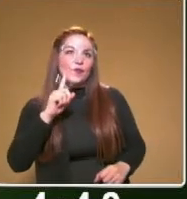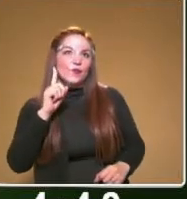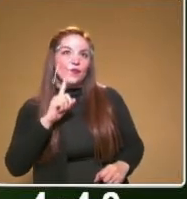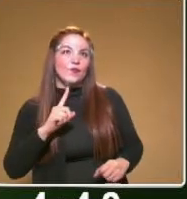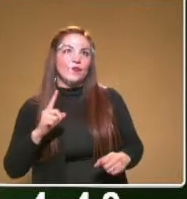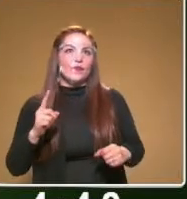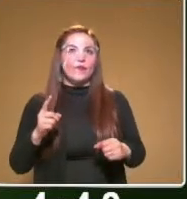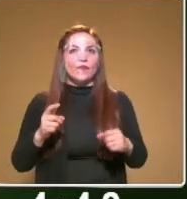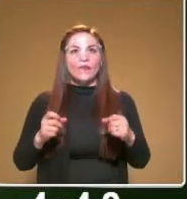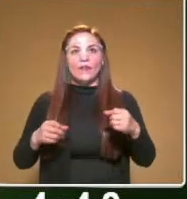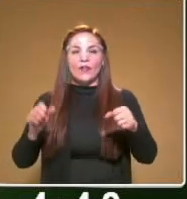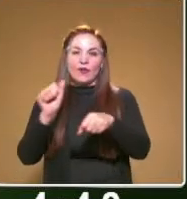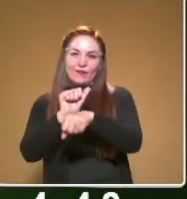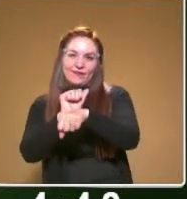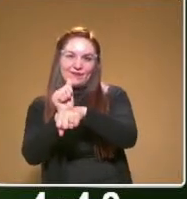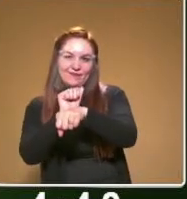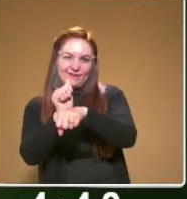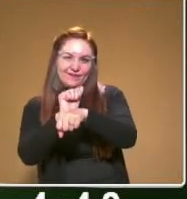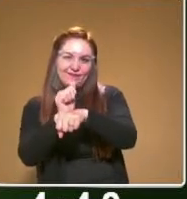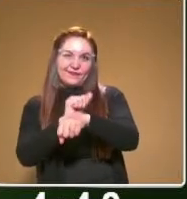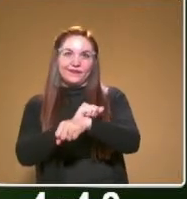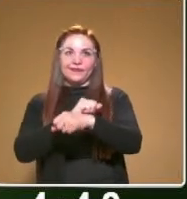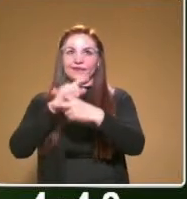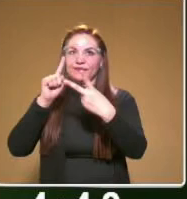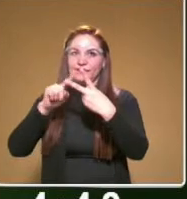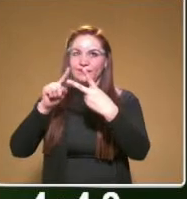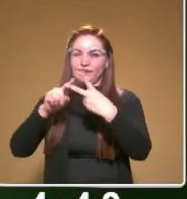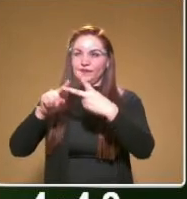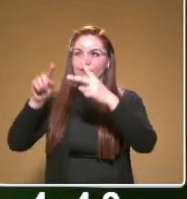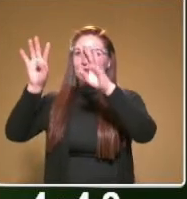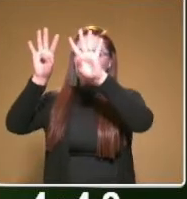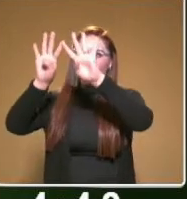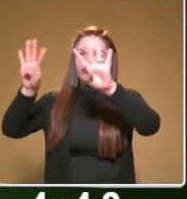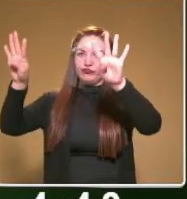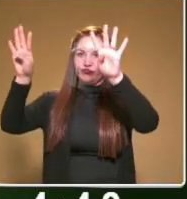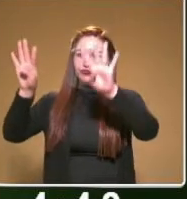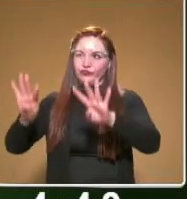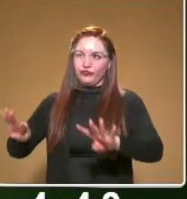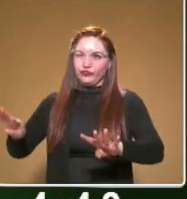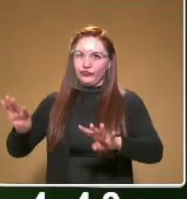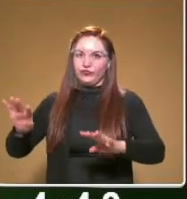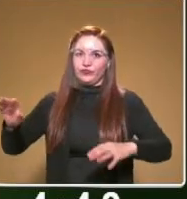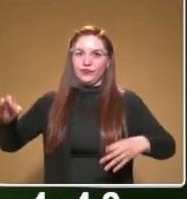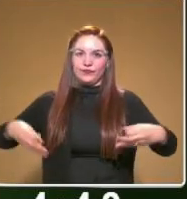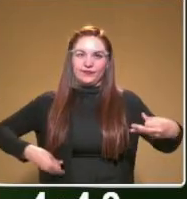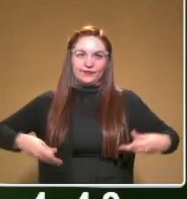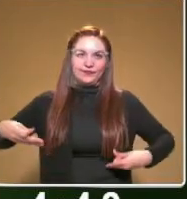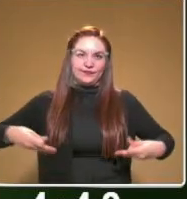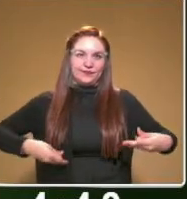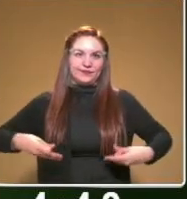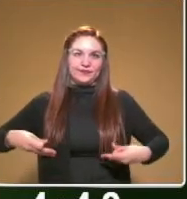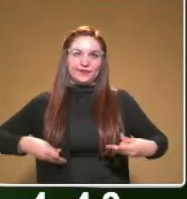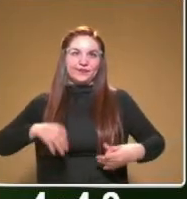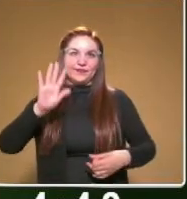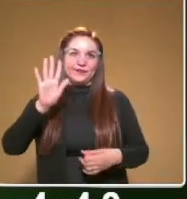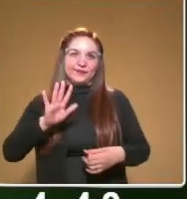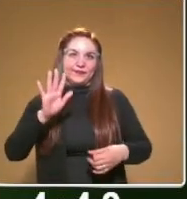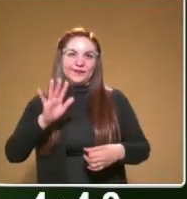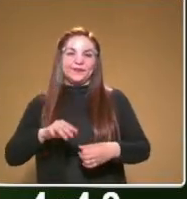segunda imagen se ve como que un telón, ¿sí, verdad? Así es, con las caras de del llanto y de la